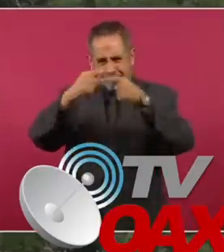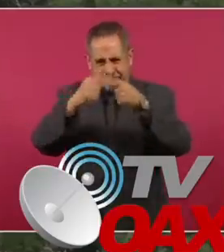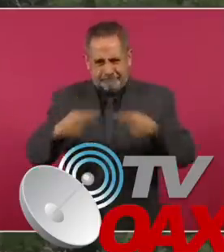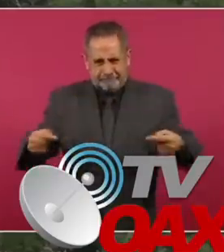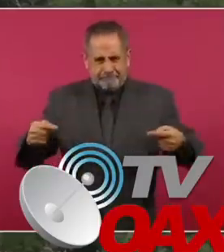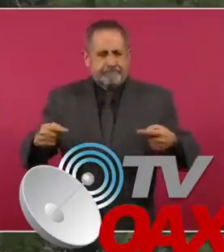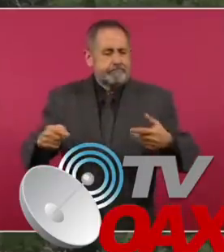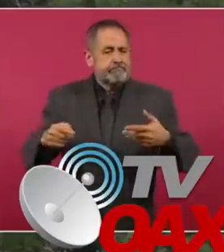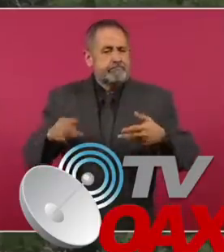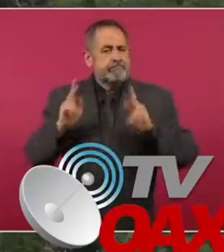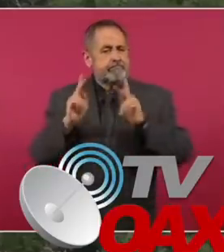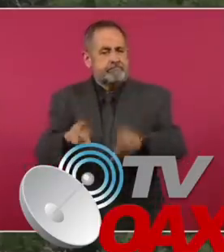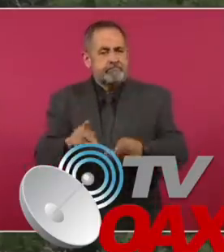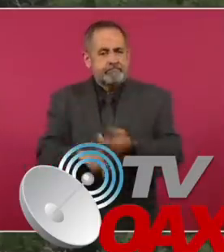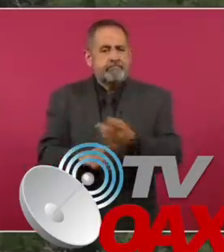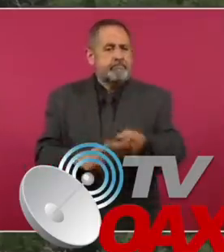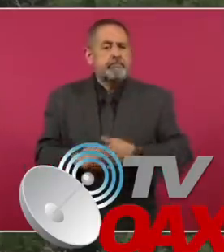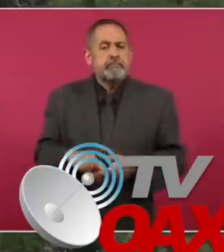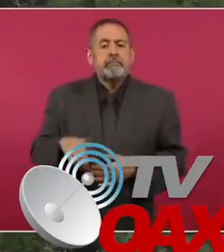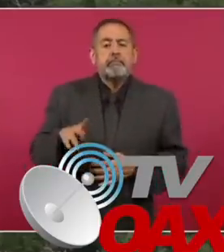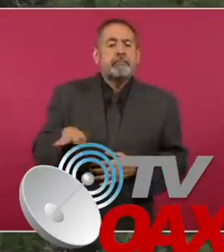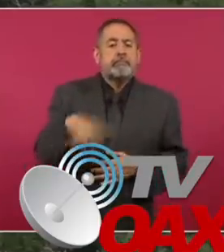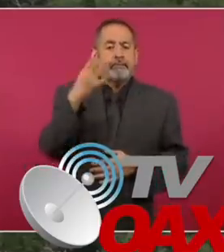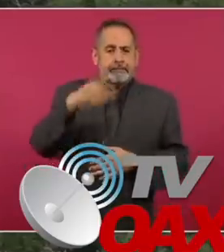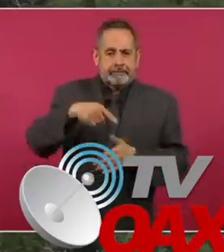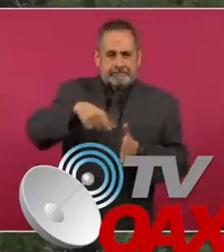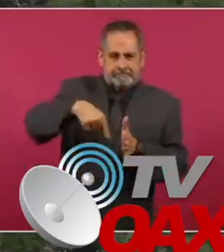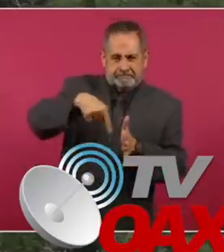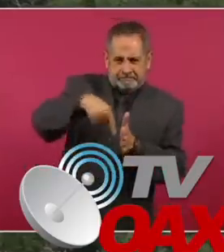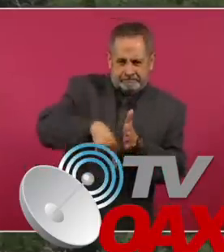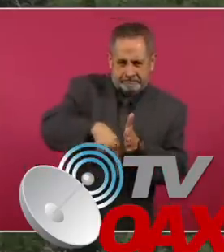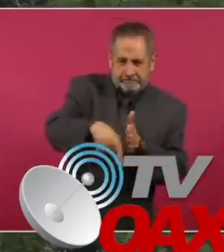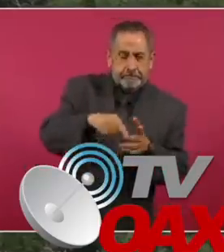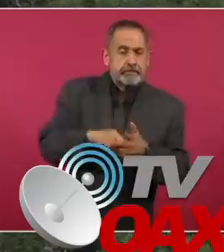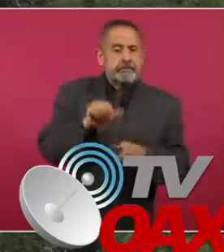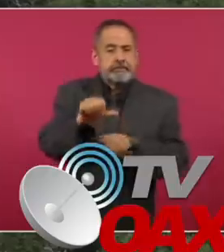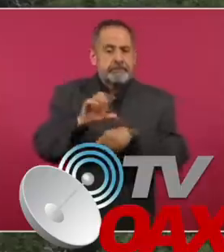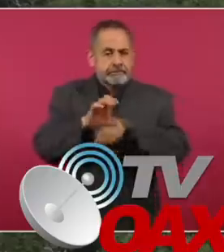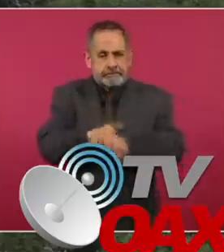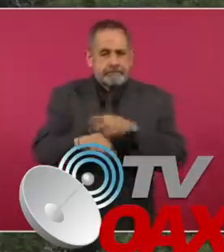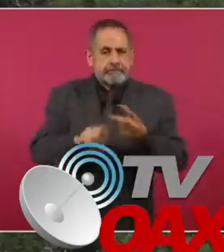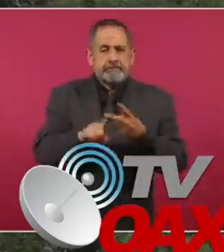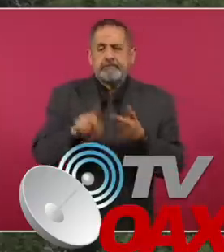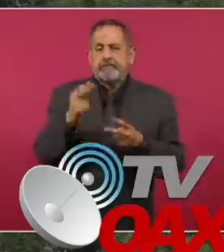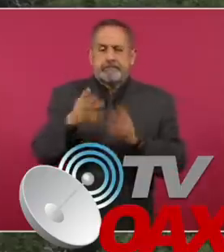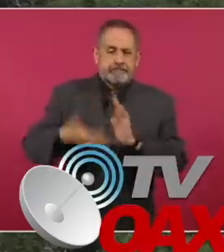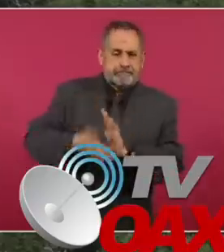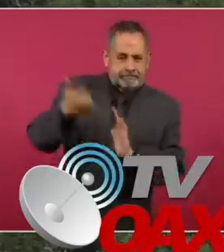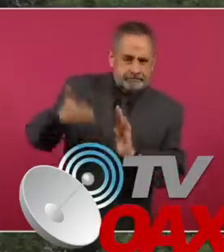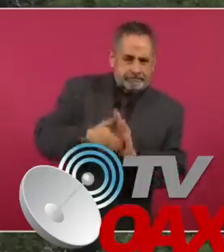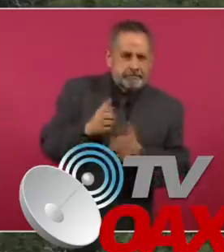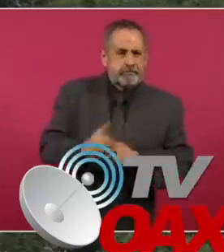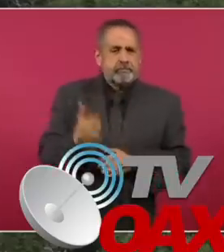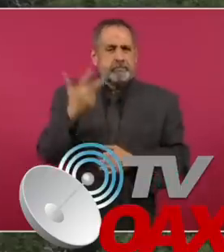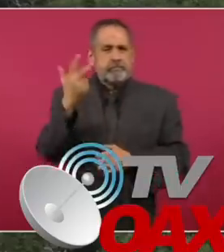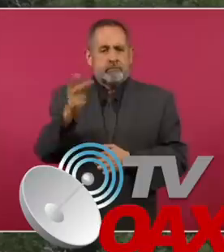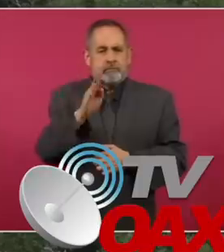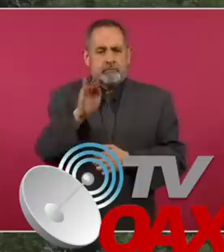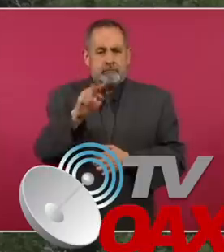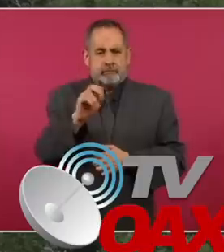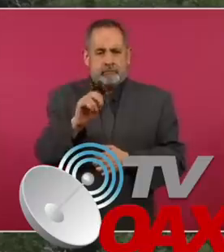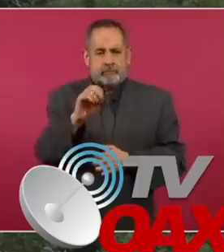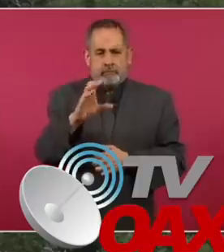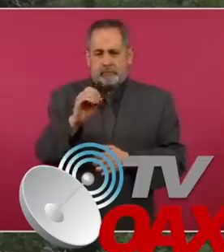Actualmente se cuentan con 14 perforadoras, 16 tractores, 25 excavadoras, 8